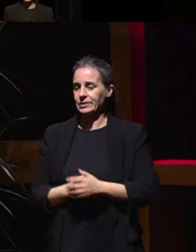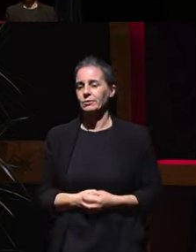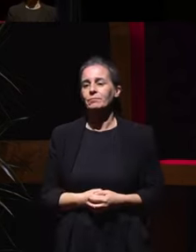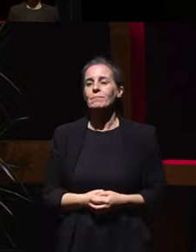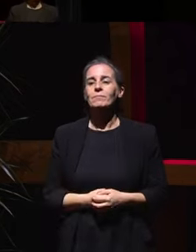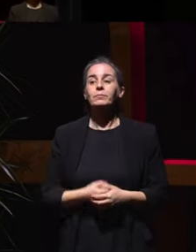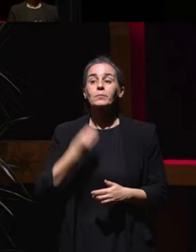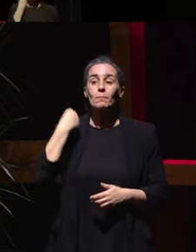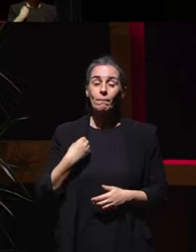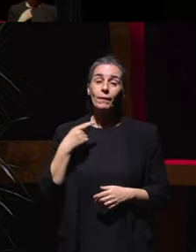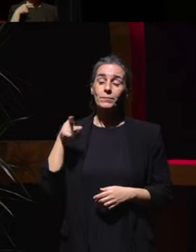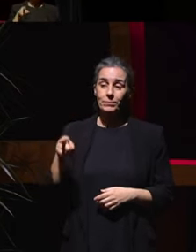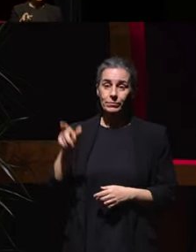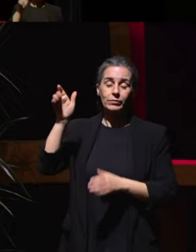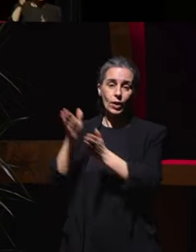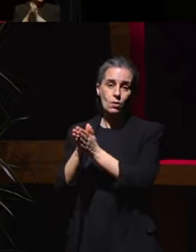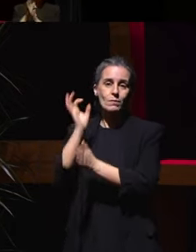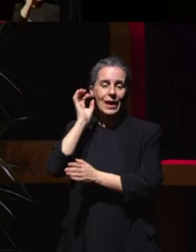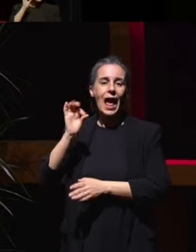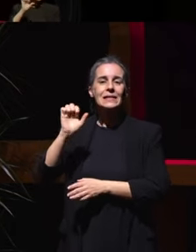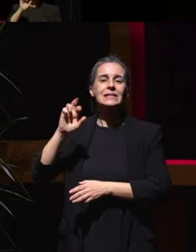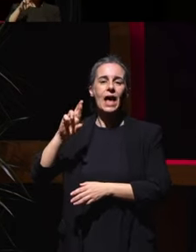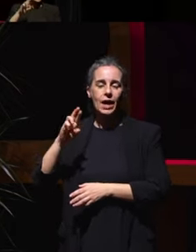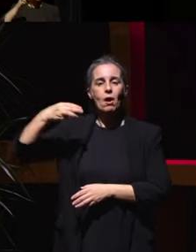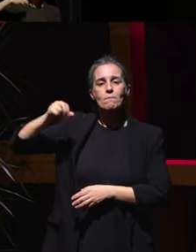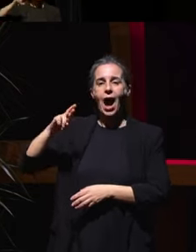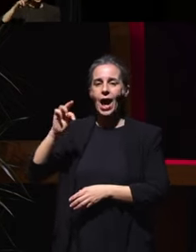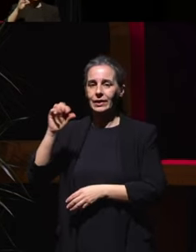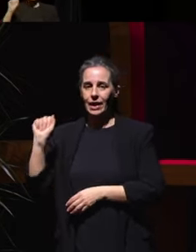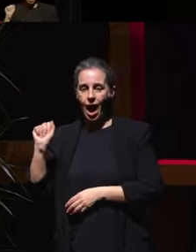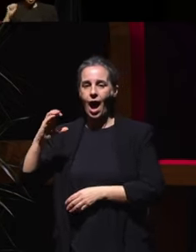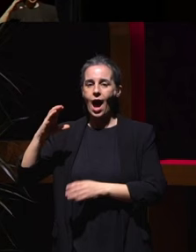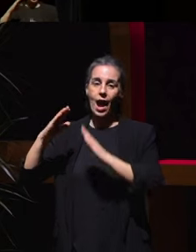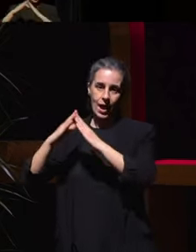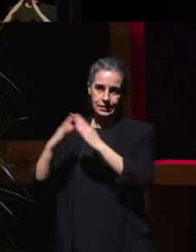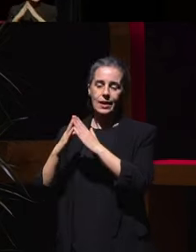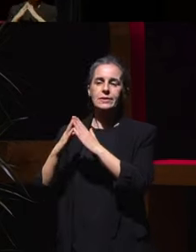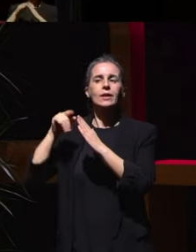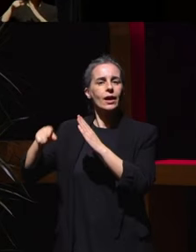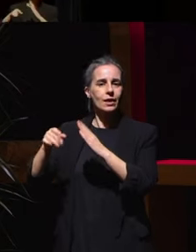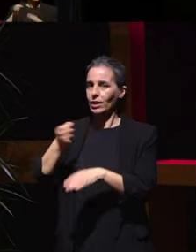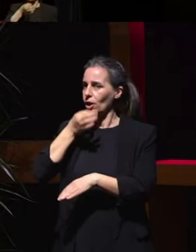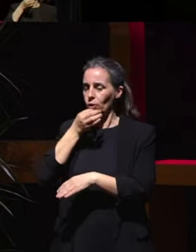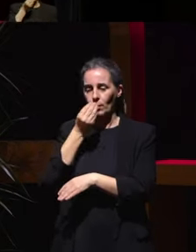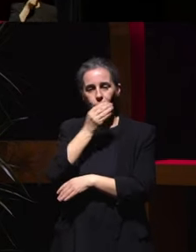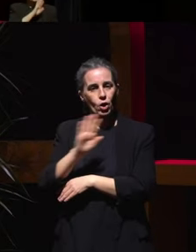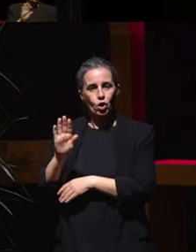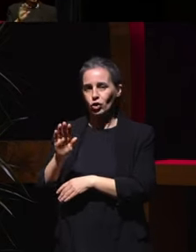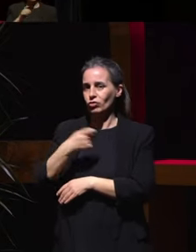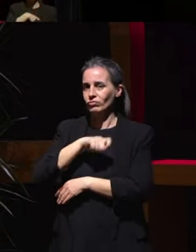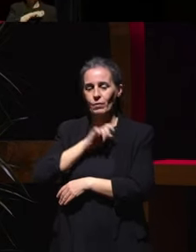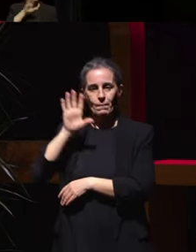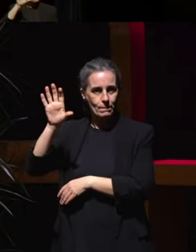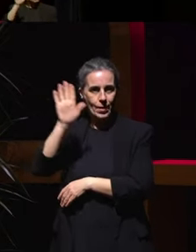Esta de Marta Casas, compañera también de SER, creo que una de las mejores narradoras que tiene este país. Só